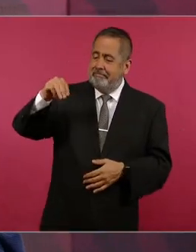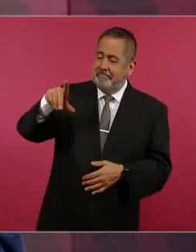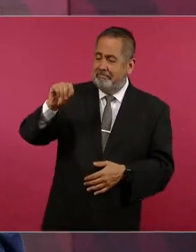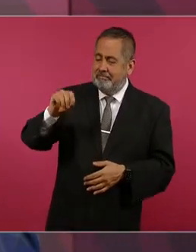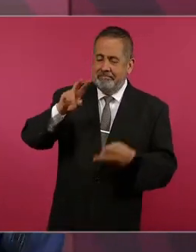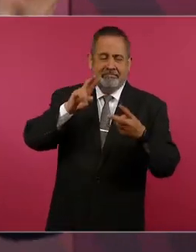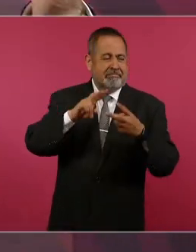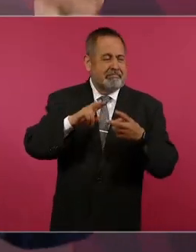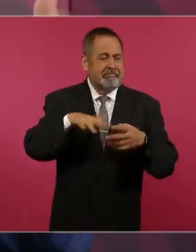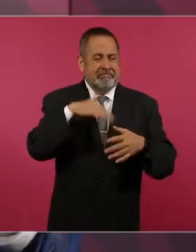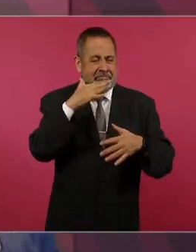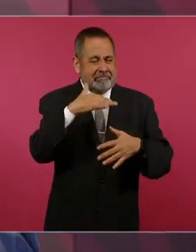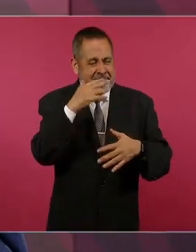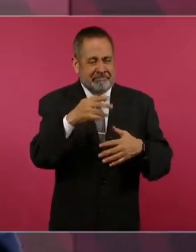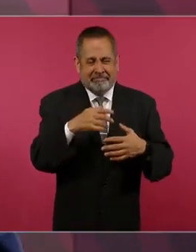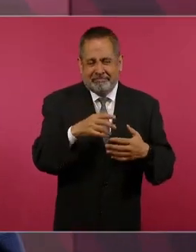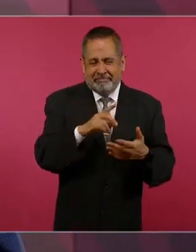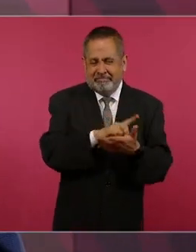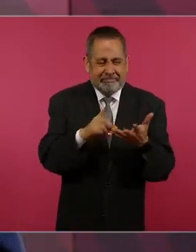no lo aguanto.